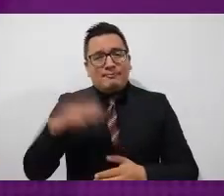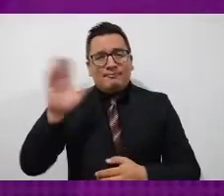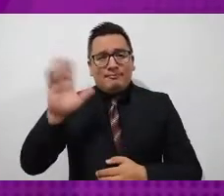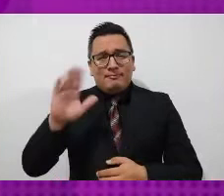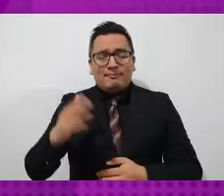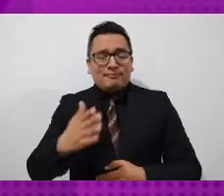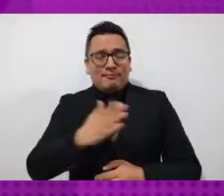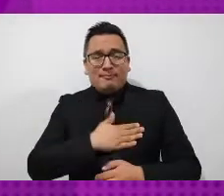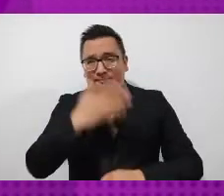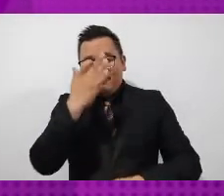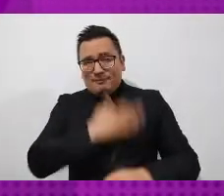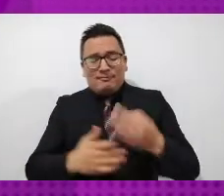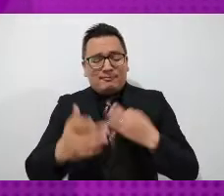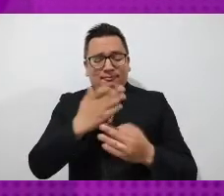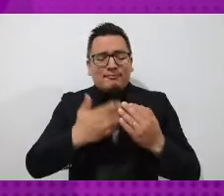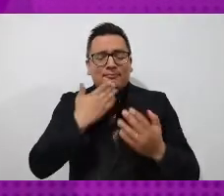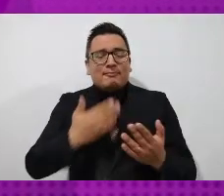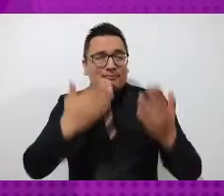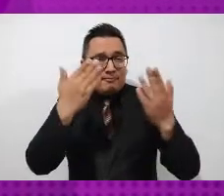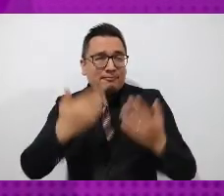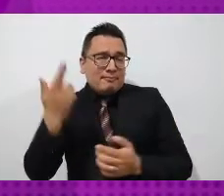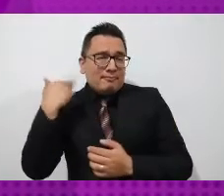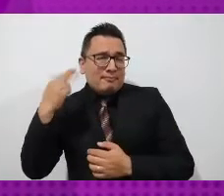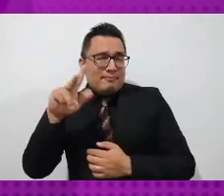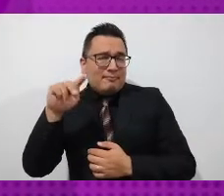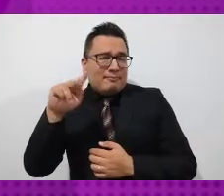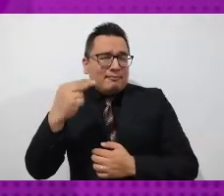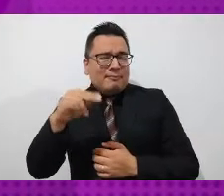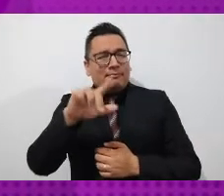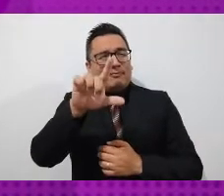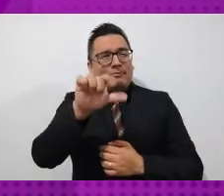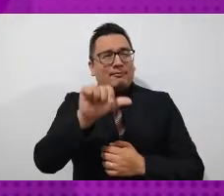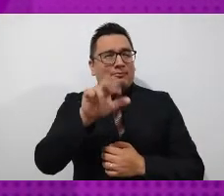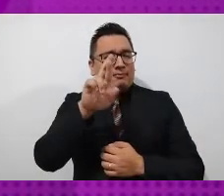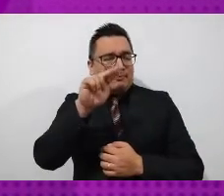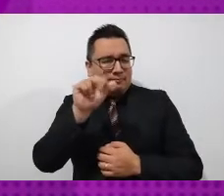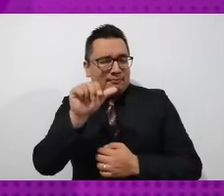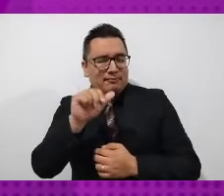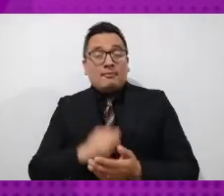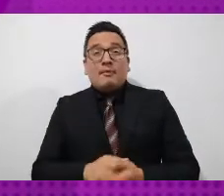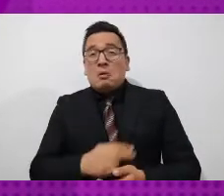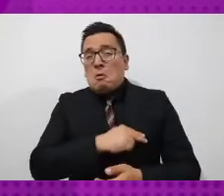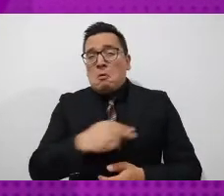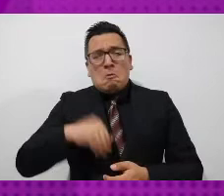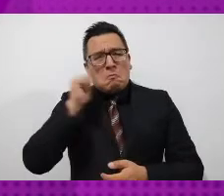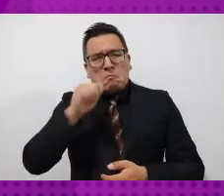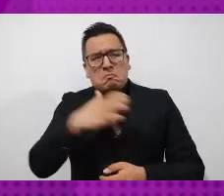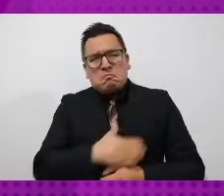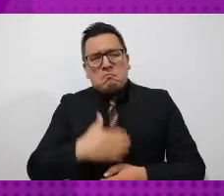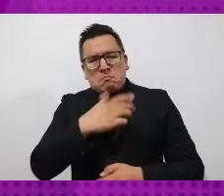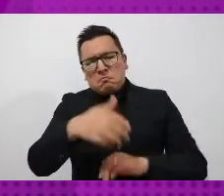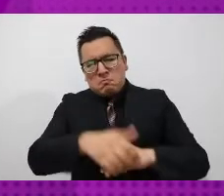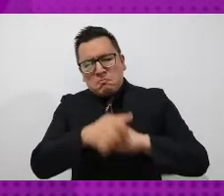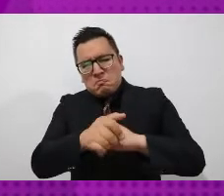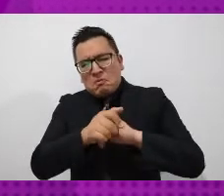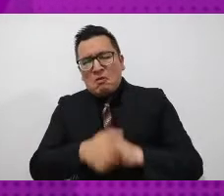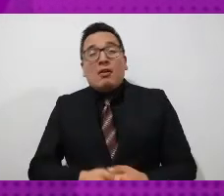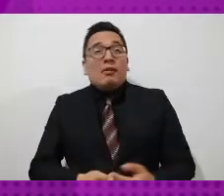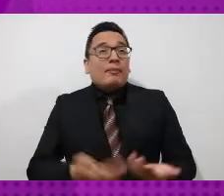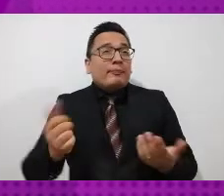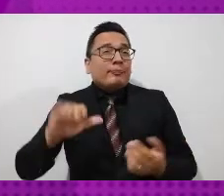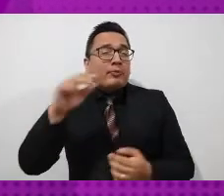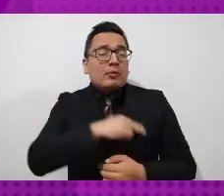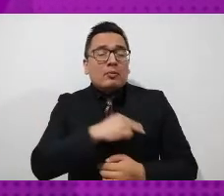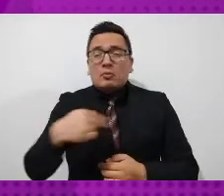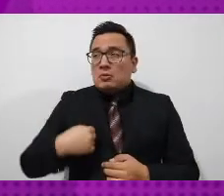¿qué tal? Muy buenas tardes, bienvenidos a su programa de La Urna. Nos da como siempre mucho gusto y mucho placer el poderles saludar el día de hoy con